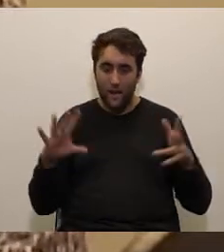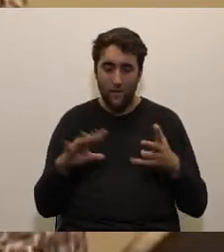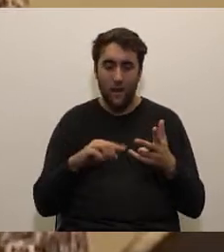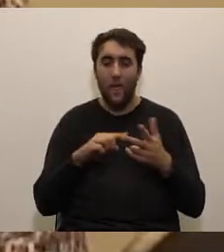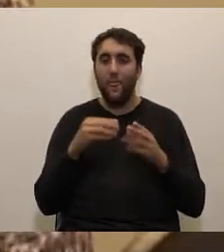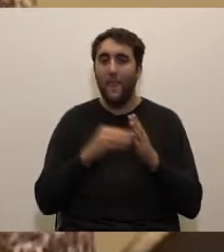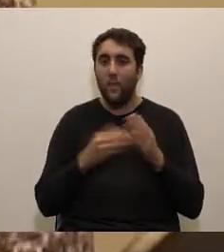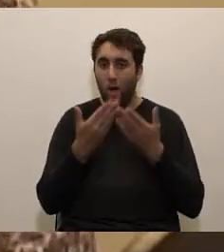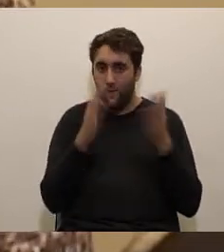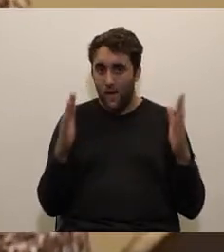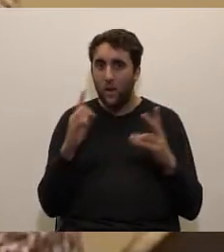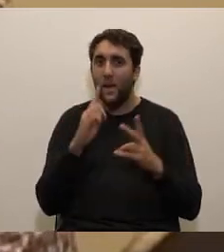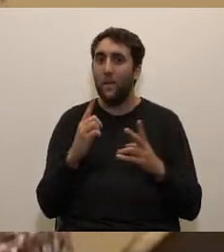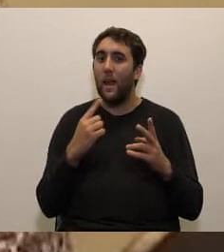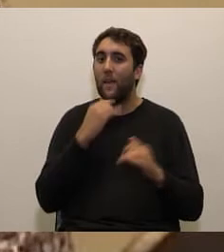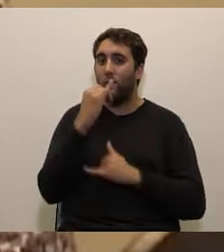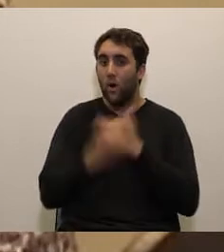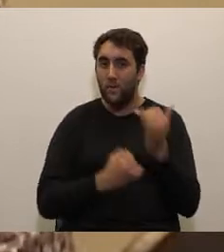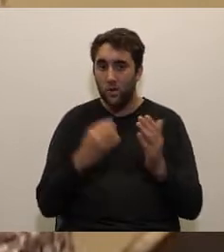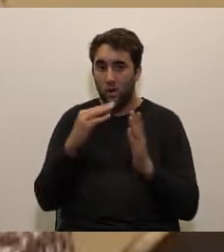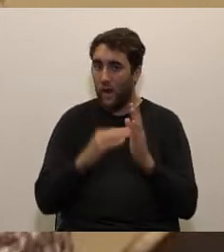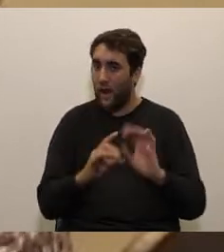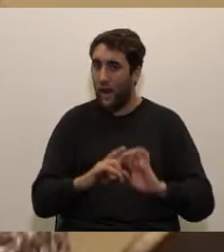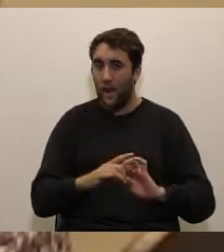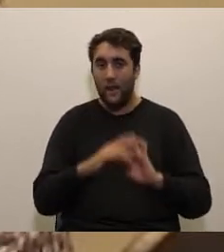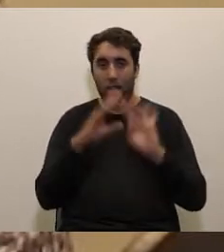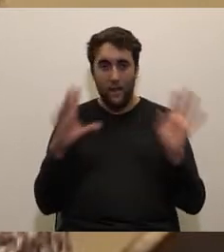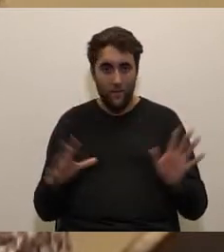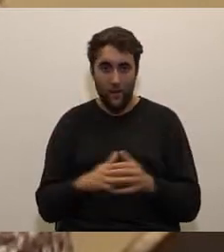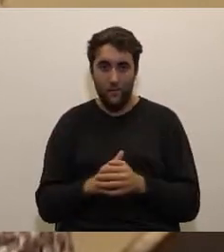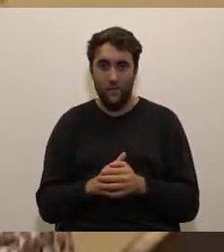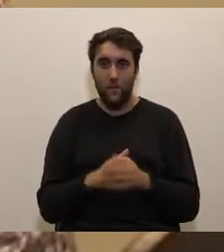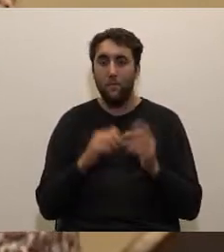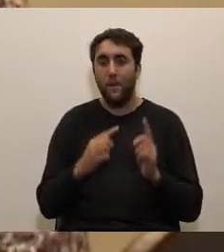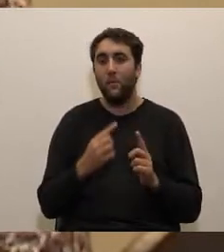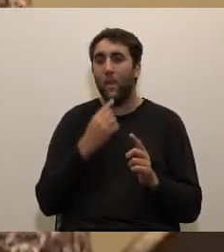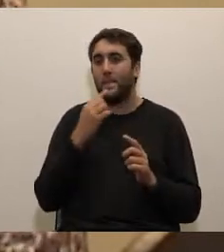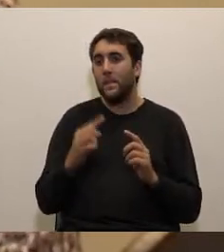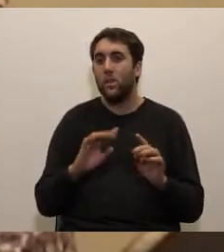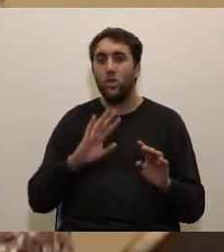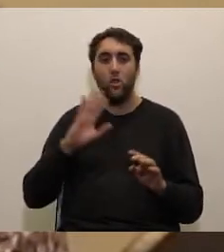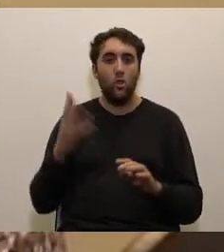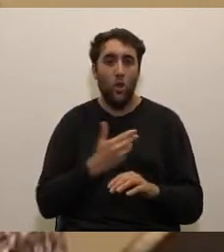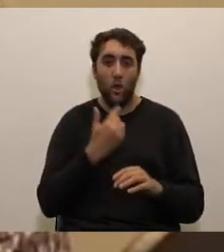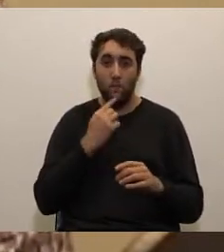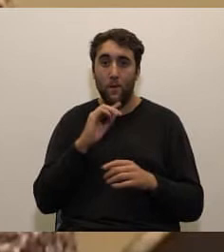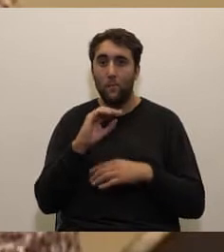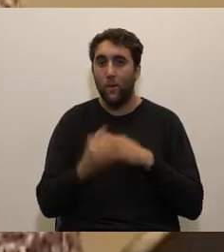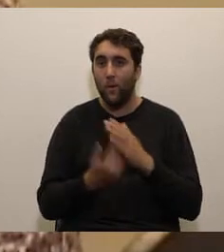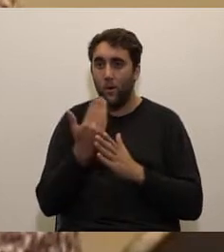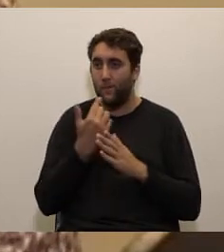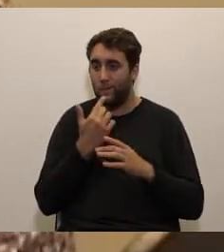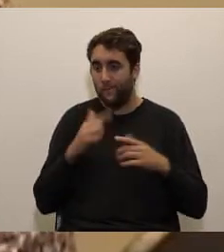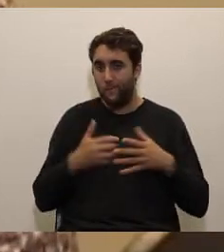abiertos, los contenidos también libres. Es decir, por ejemplo, todo lo que se publica en la plataforma